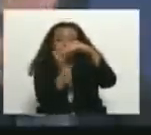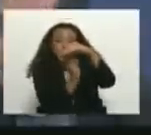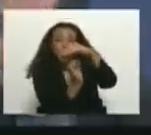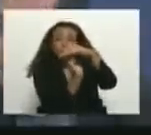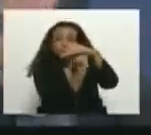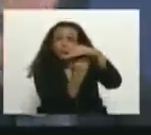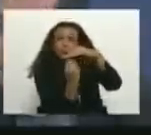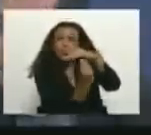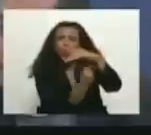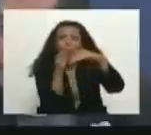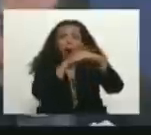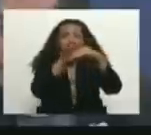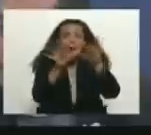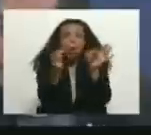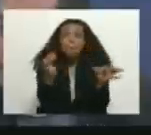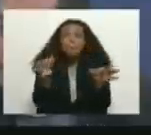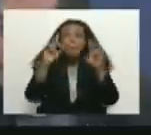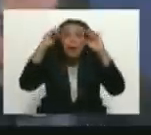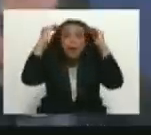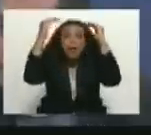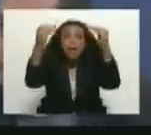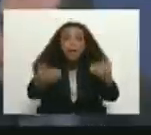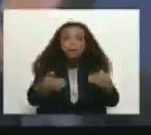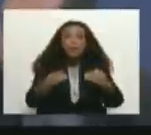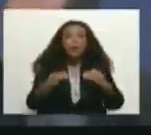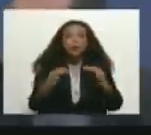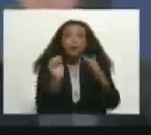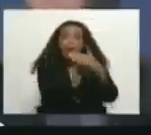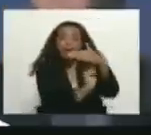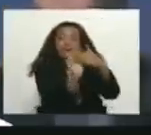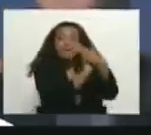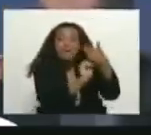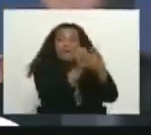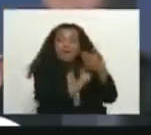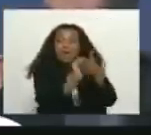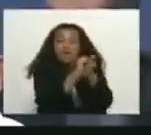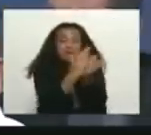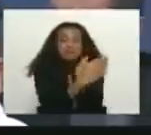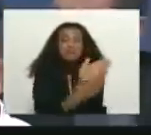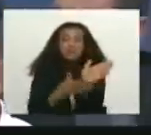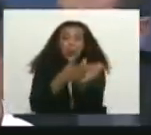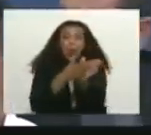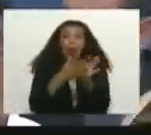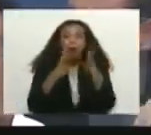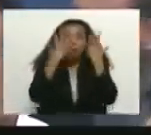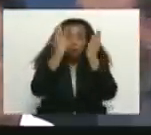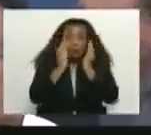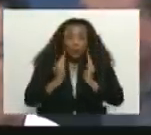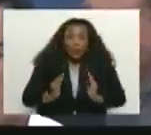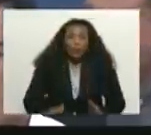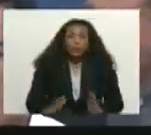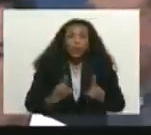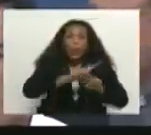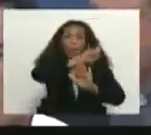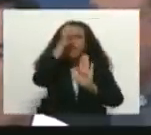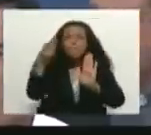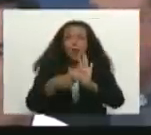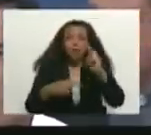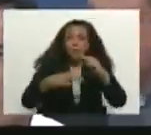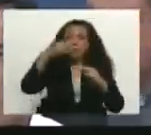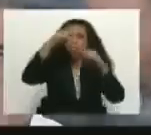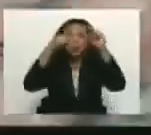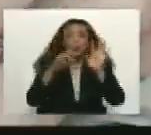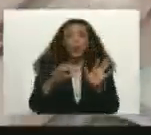luego, por supuesto, recuperar el friso, recuperar la imagen de esa iglesia. Esas